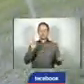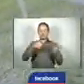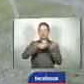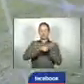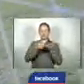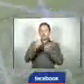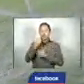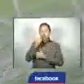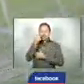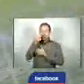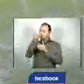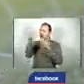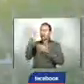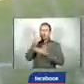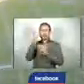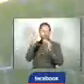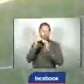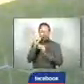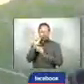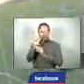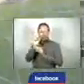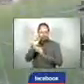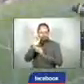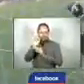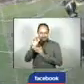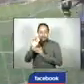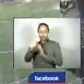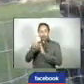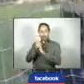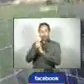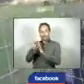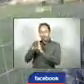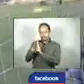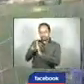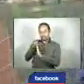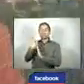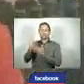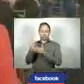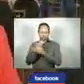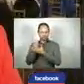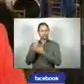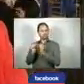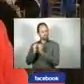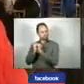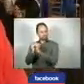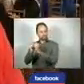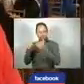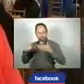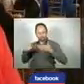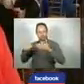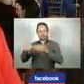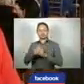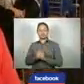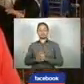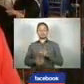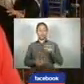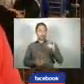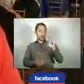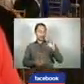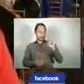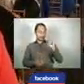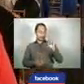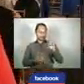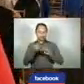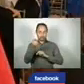a jóvenes como catering desarrollar sus habilidades deportivas y continuar con sus estudios. En Inder, nuestros jóvenes son importantes.